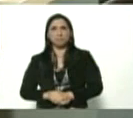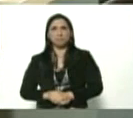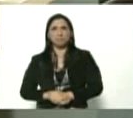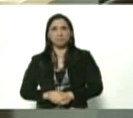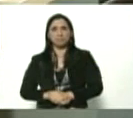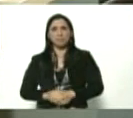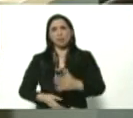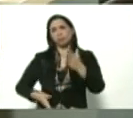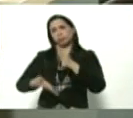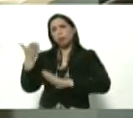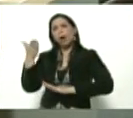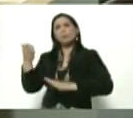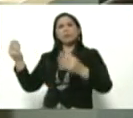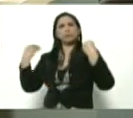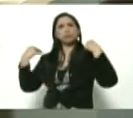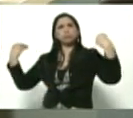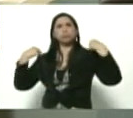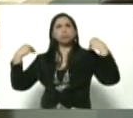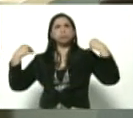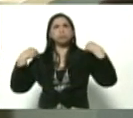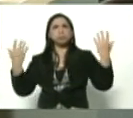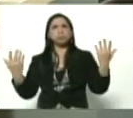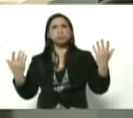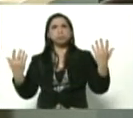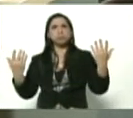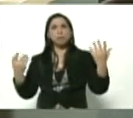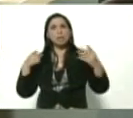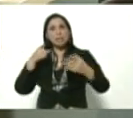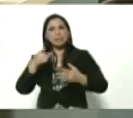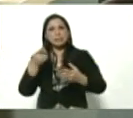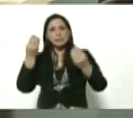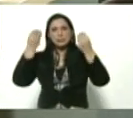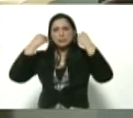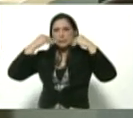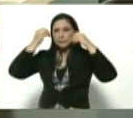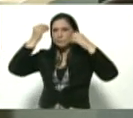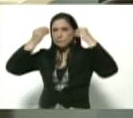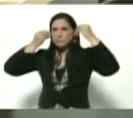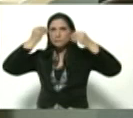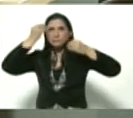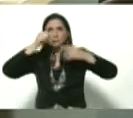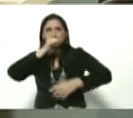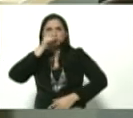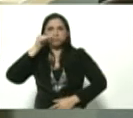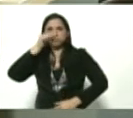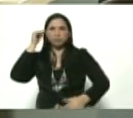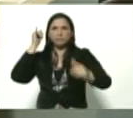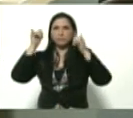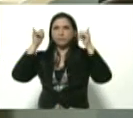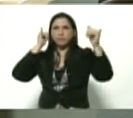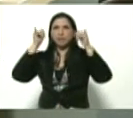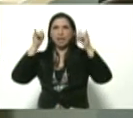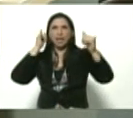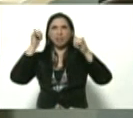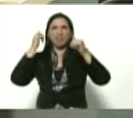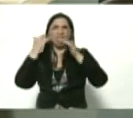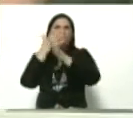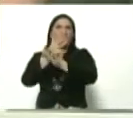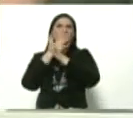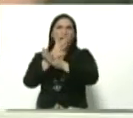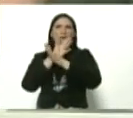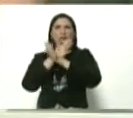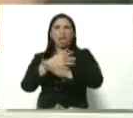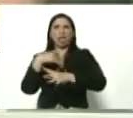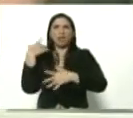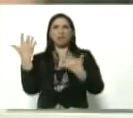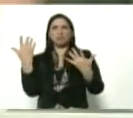Iban para el gym. Y allí fueron articulando narcotráfico, fiestas, orgías y